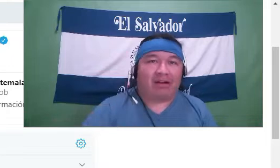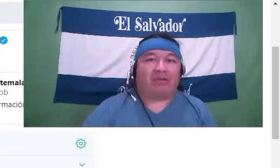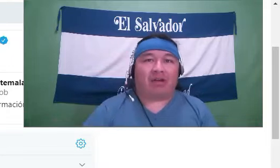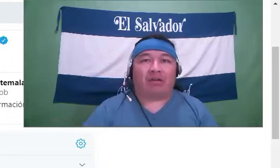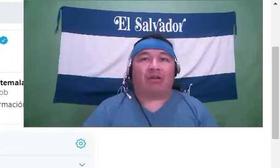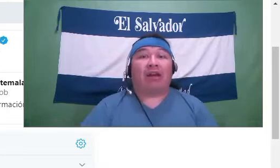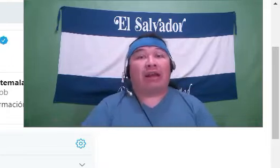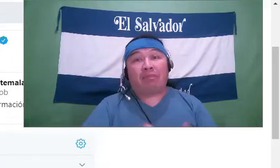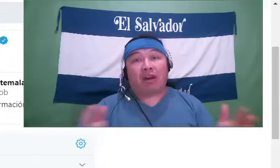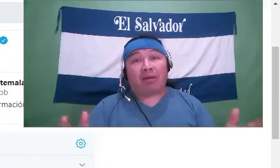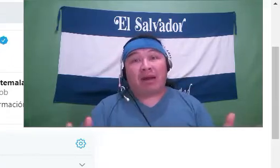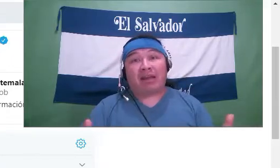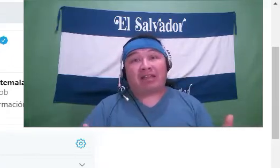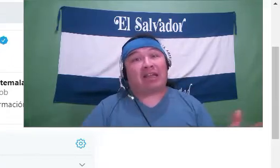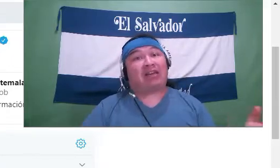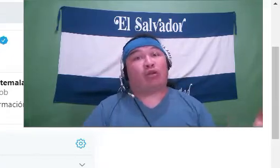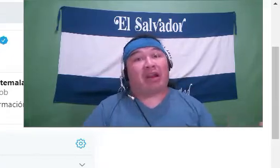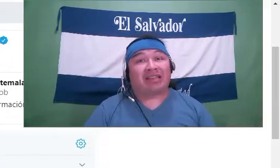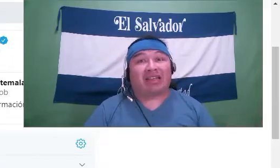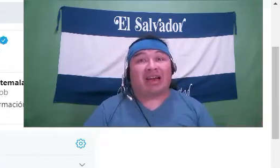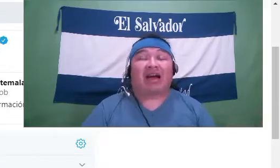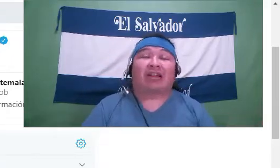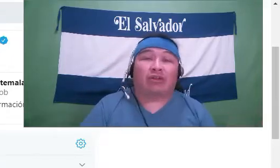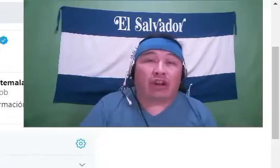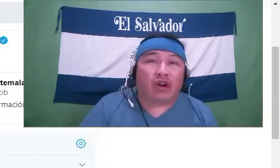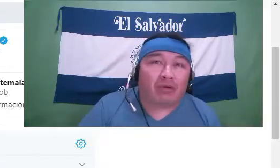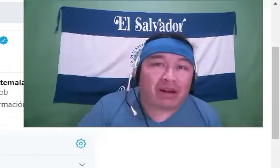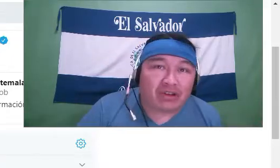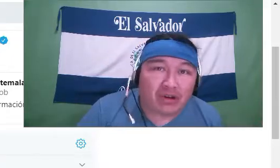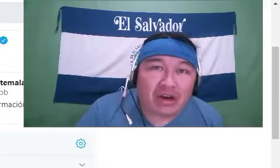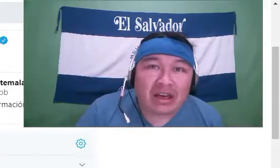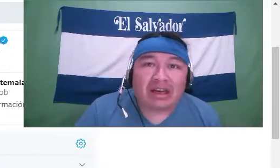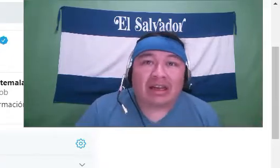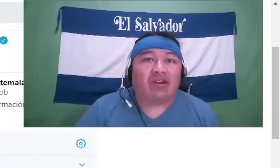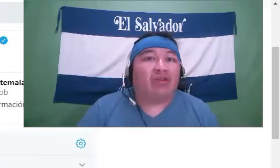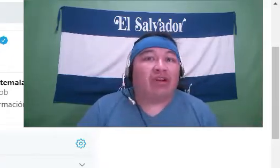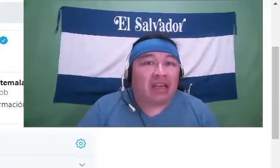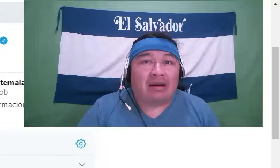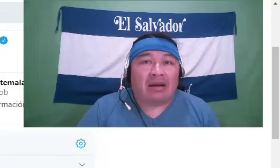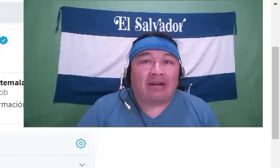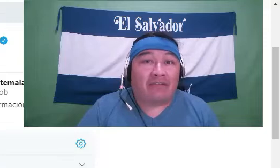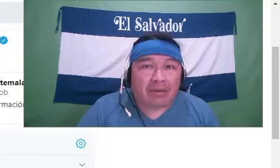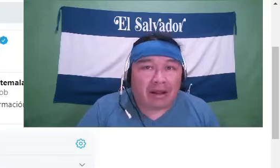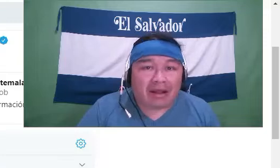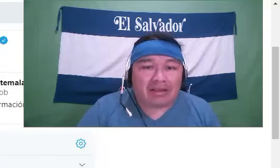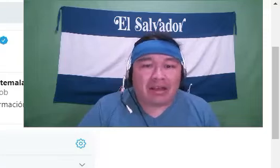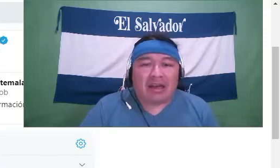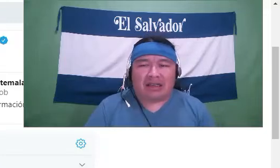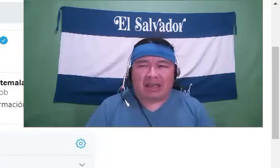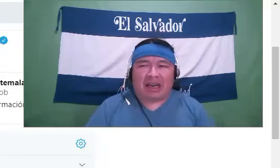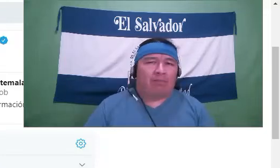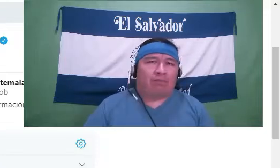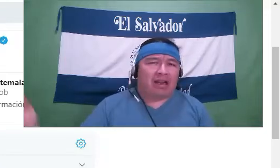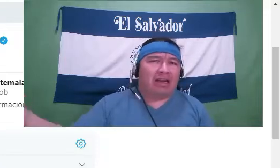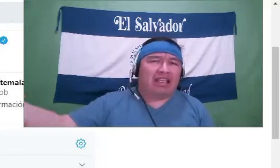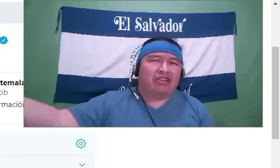el gobierno. El problema es que esto arrastra a toda una población que no quiere enfermedades. Así